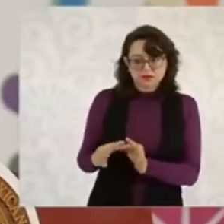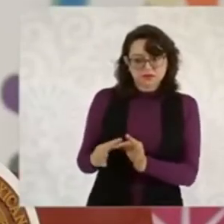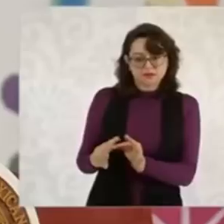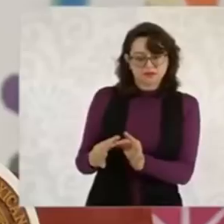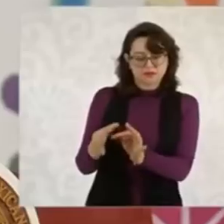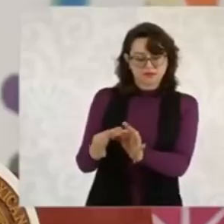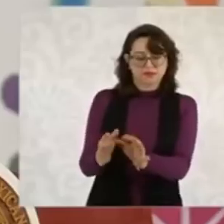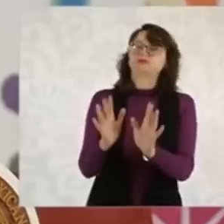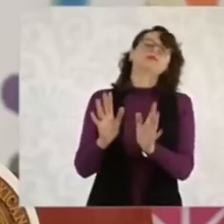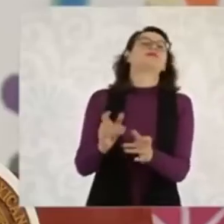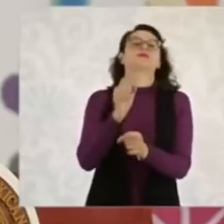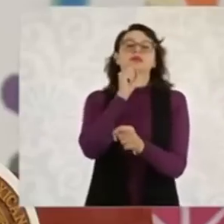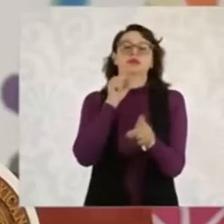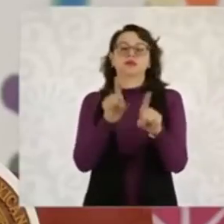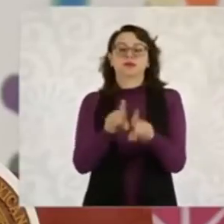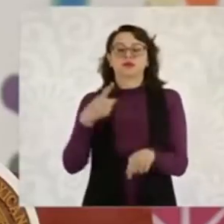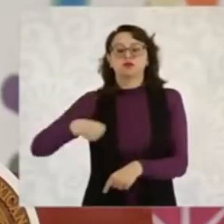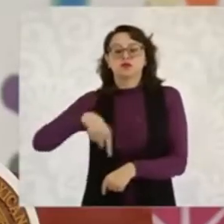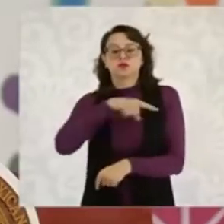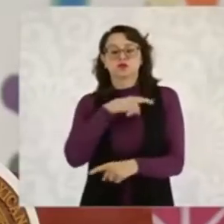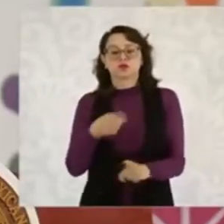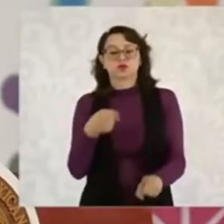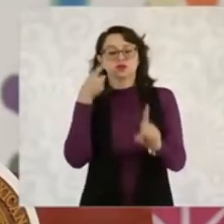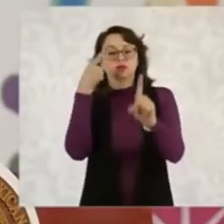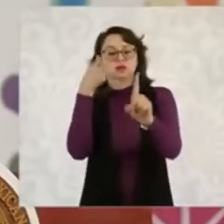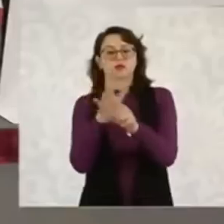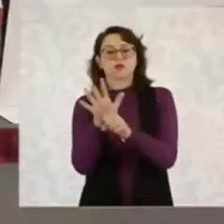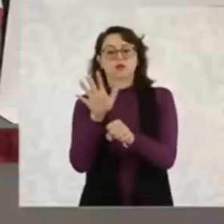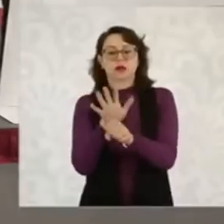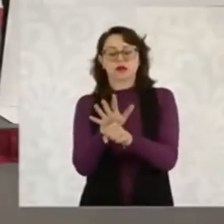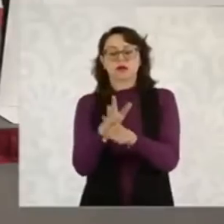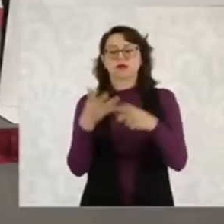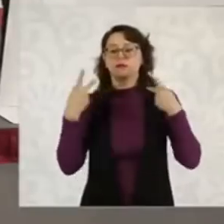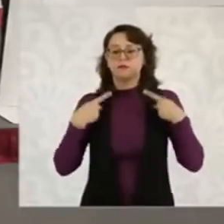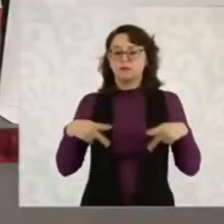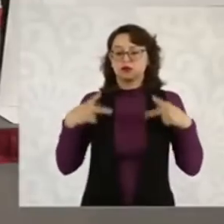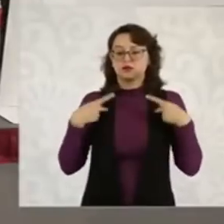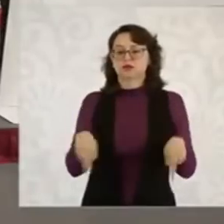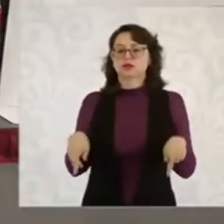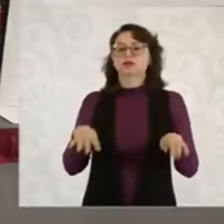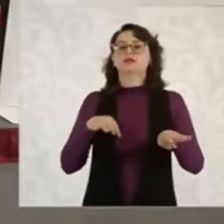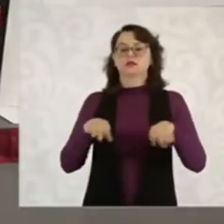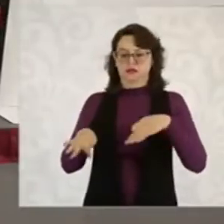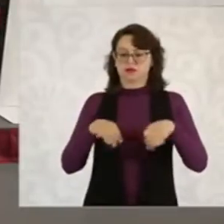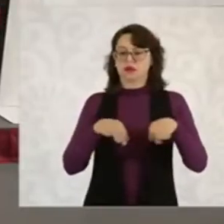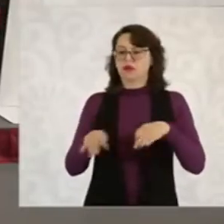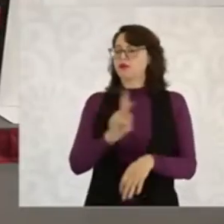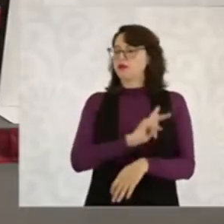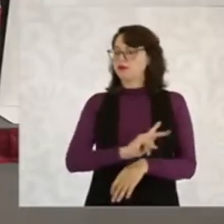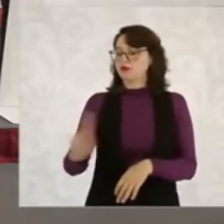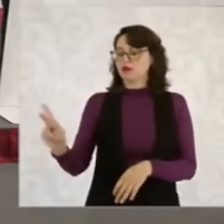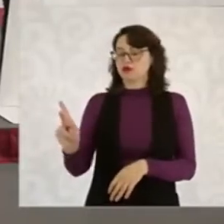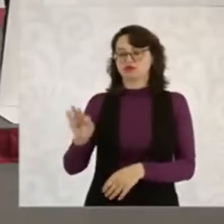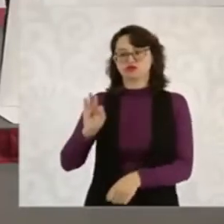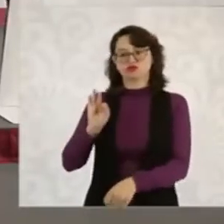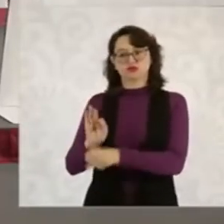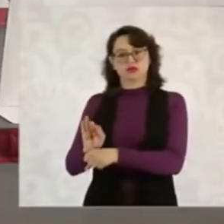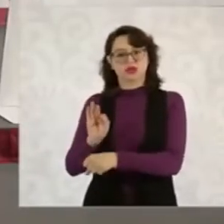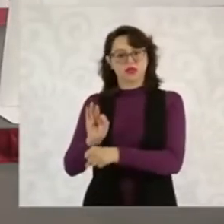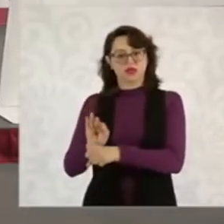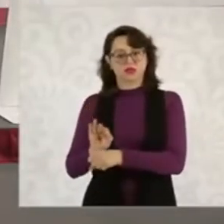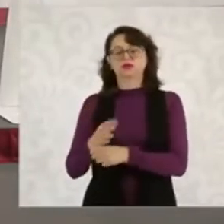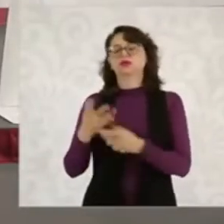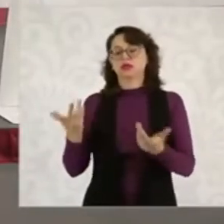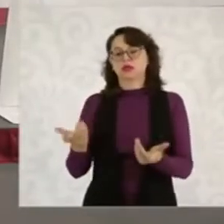estamos buscando con esto pues es que ningún trabajador se quede desprotegido y que todos además pues tengan justamente con